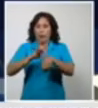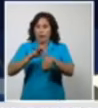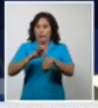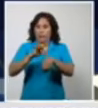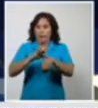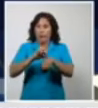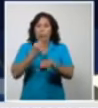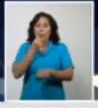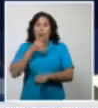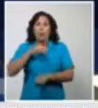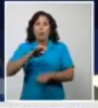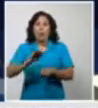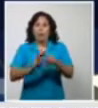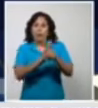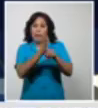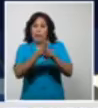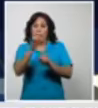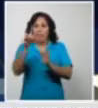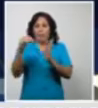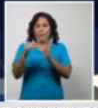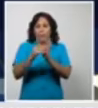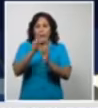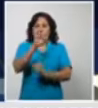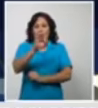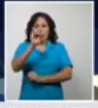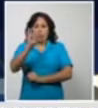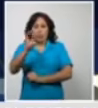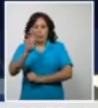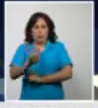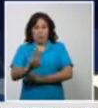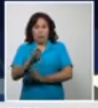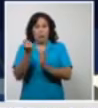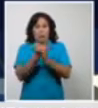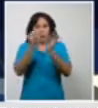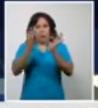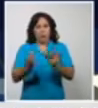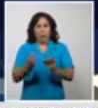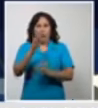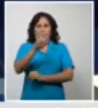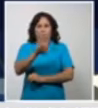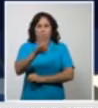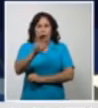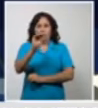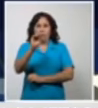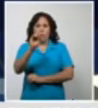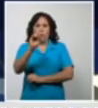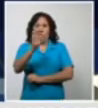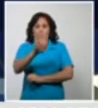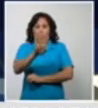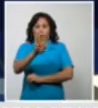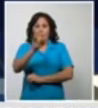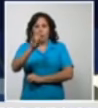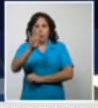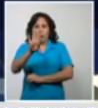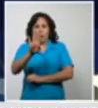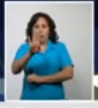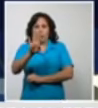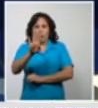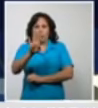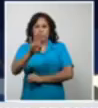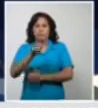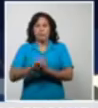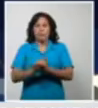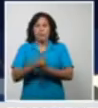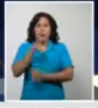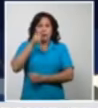sospechosos 1.374 y confirmados 494. Se vigilan en la